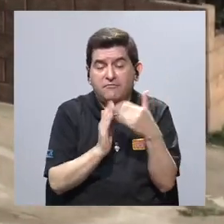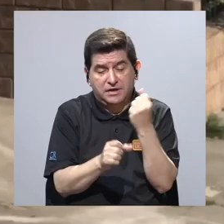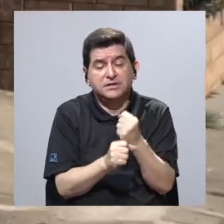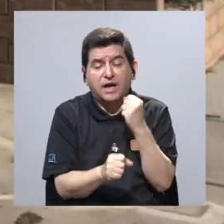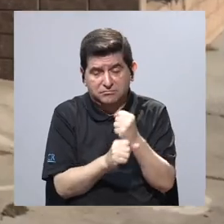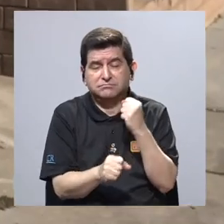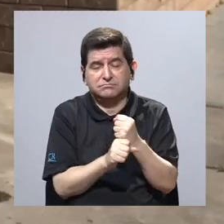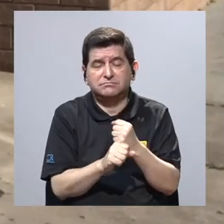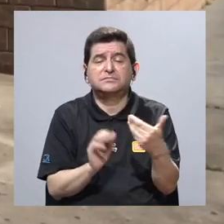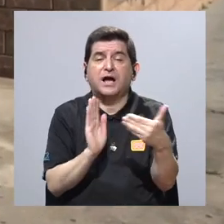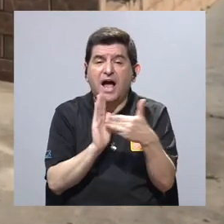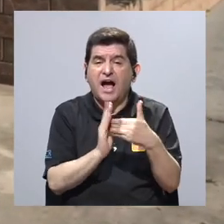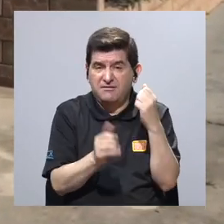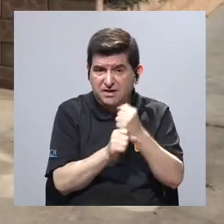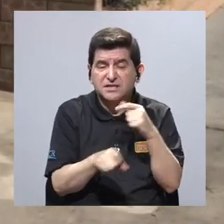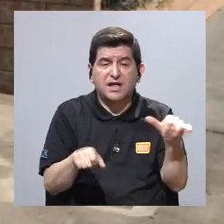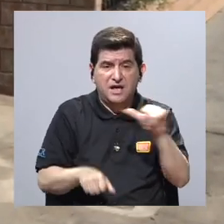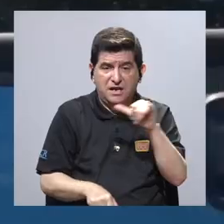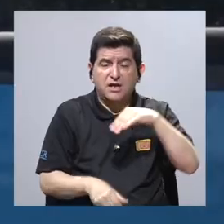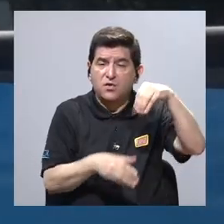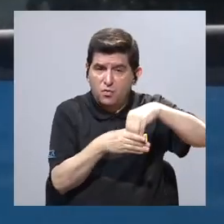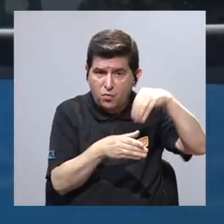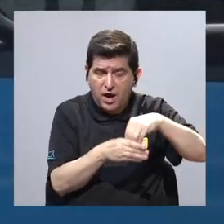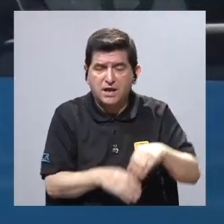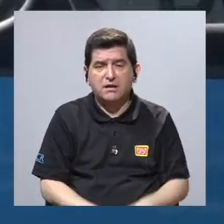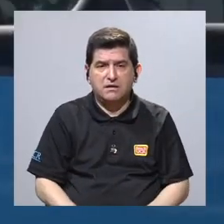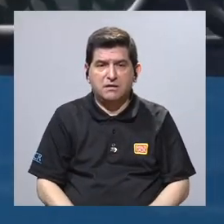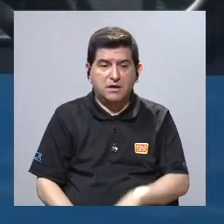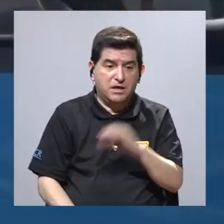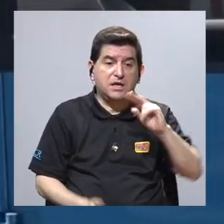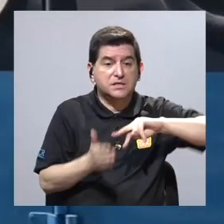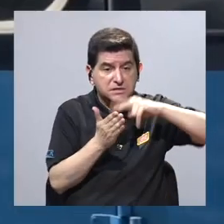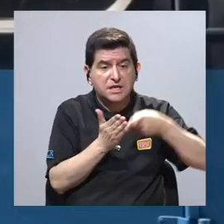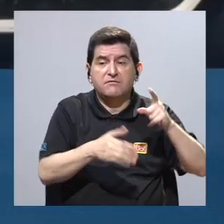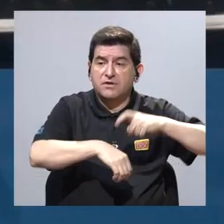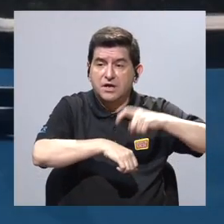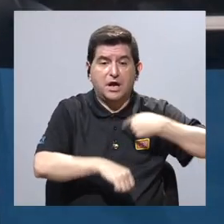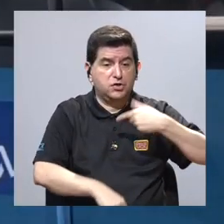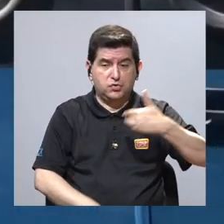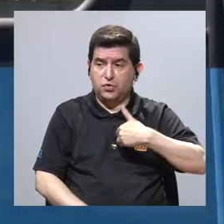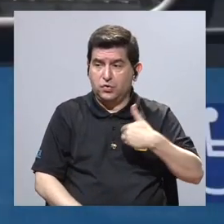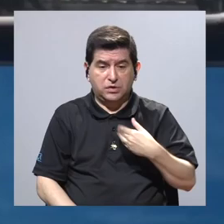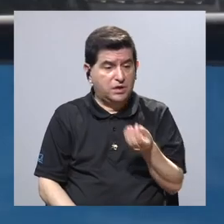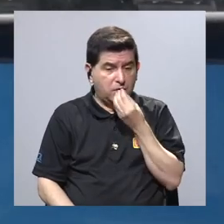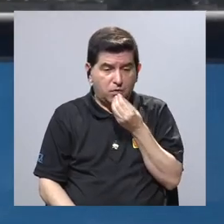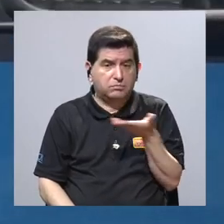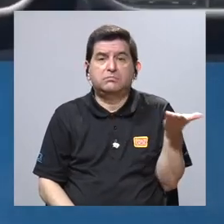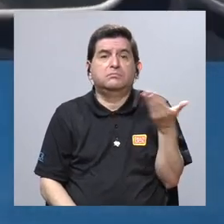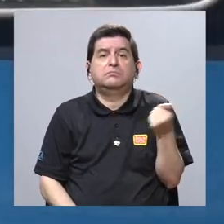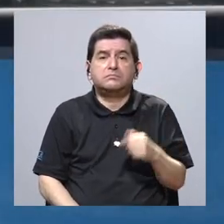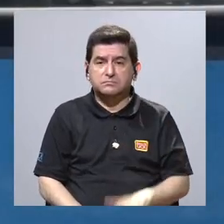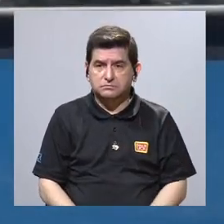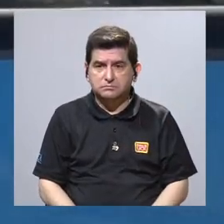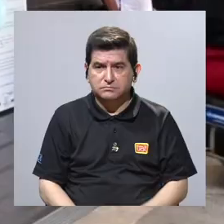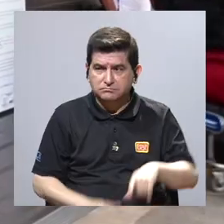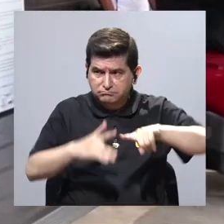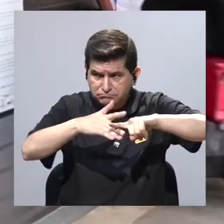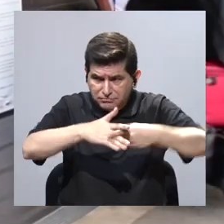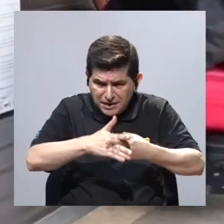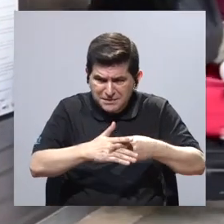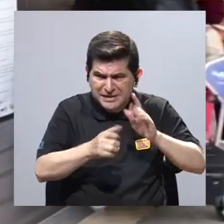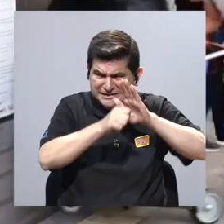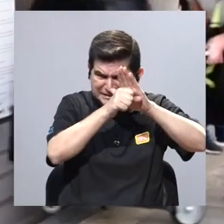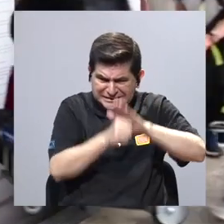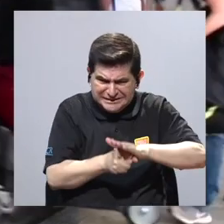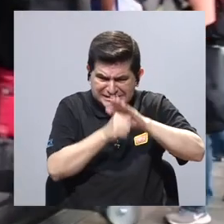trabajo, y si afecta el trabajo, se afecta el ingreso, y si afecta el ingreso, pues llega el momento en que yo no tengo que comer. Entonces empieza a surgir la presión